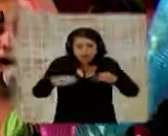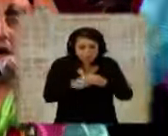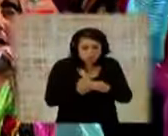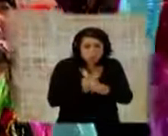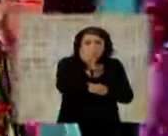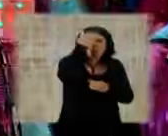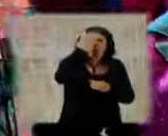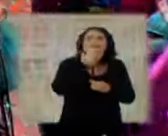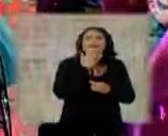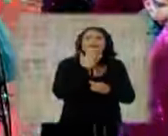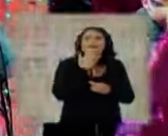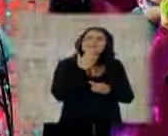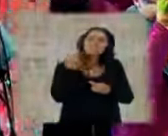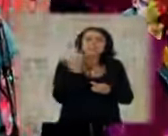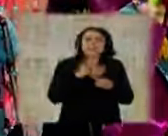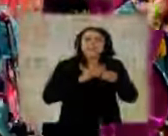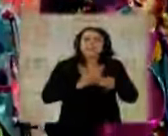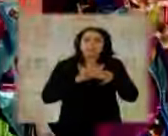unidad.